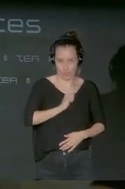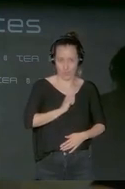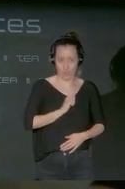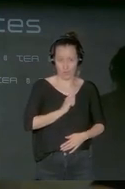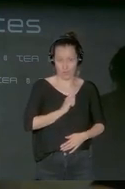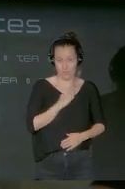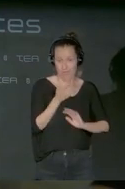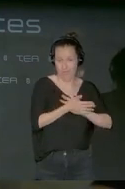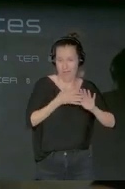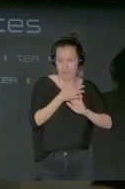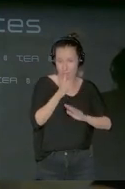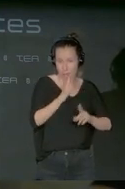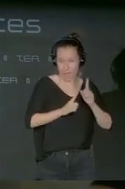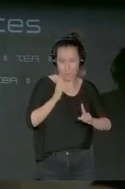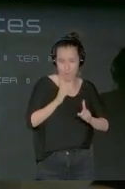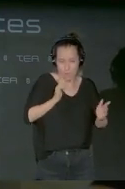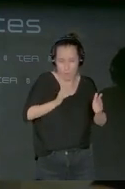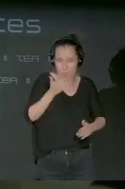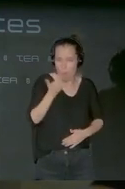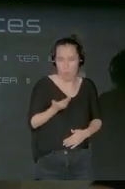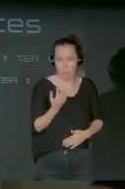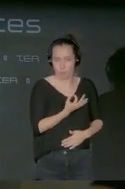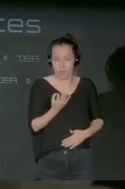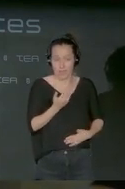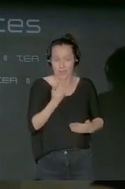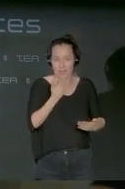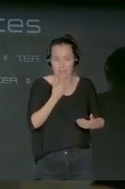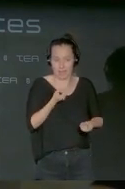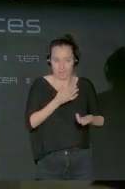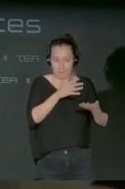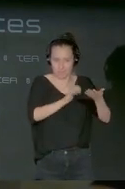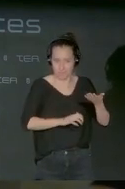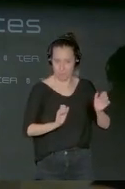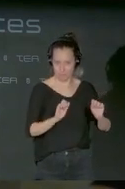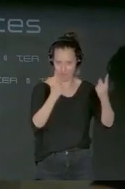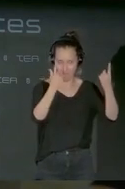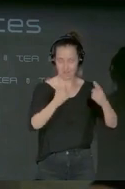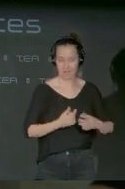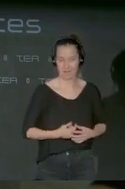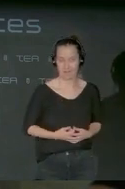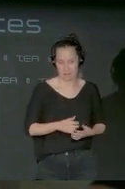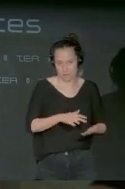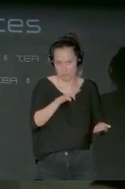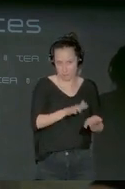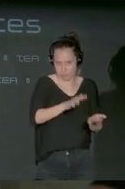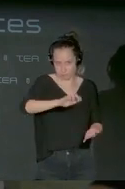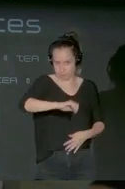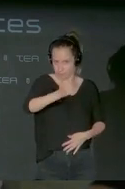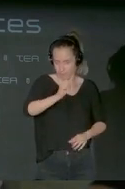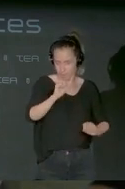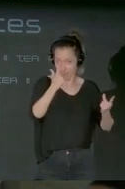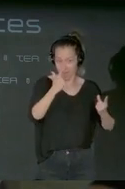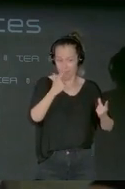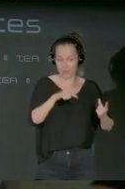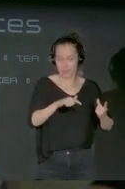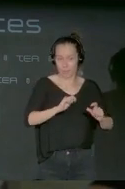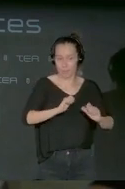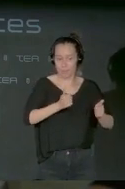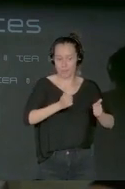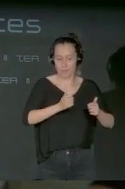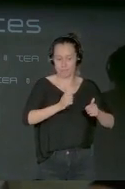año pasado, al fin y al cabo, con esa declaración. Y creo que son los primeros pasos para consolidar